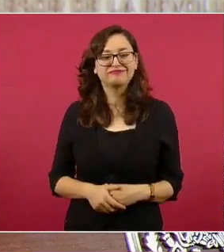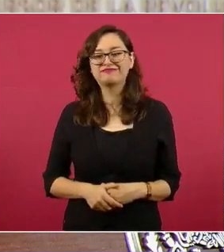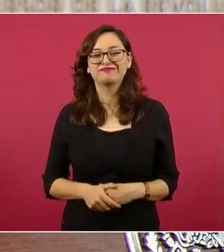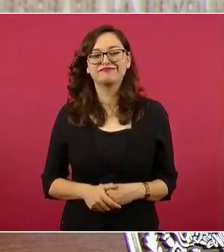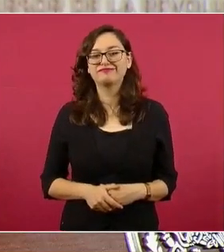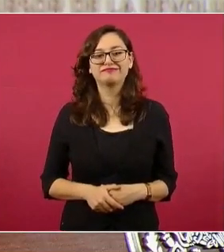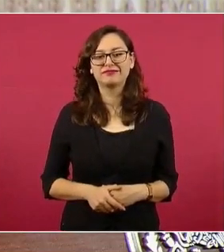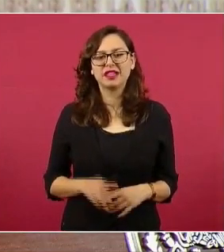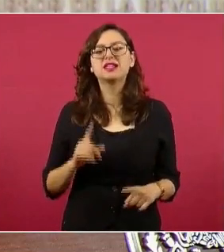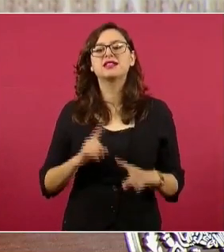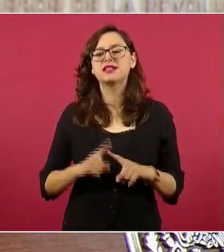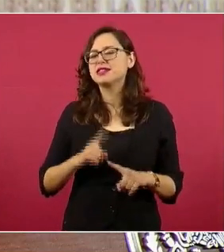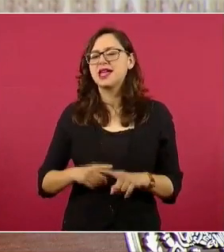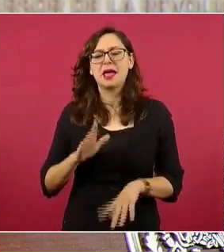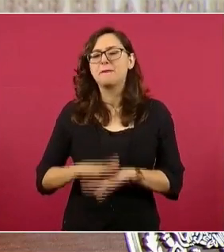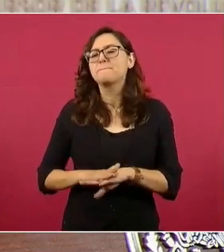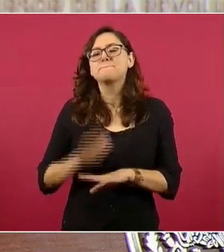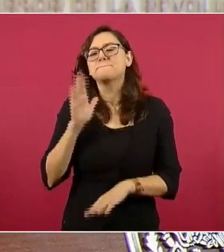O sea,